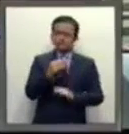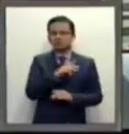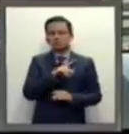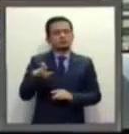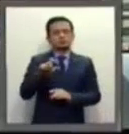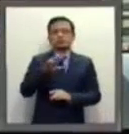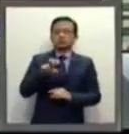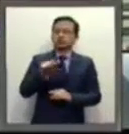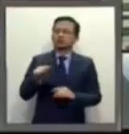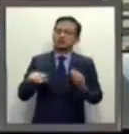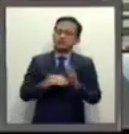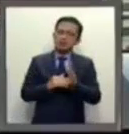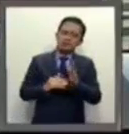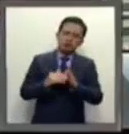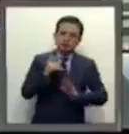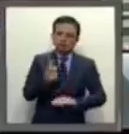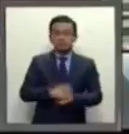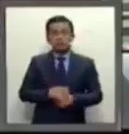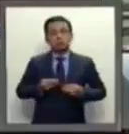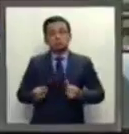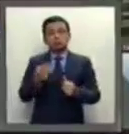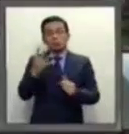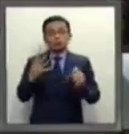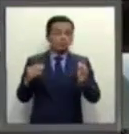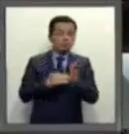4.467.000.000.000 de pesos y se ejerció un gasto de